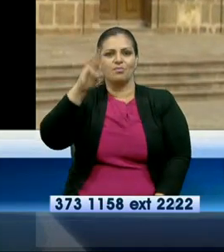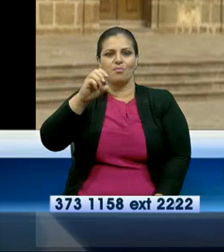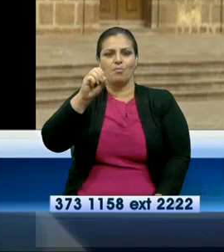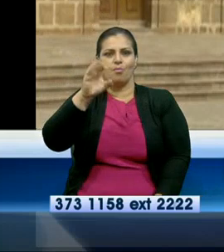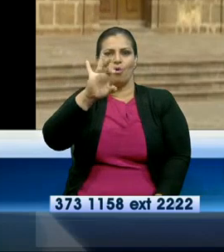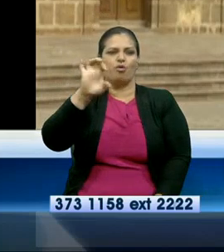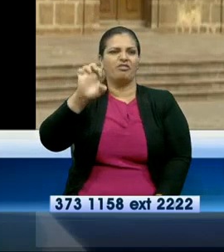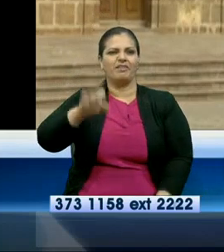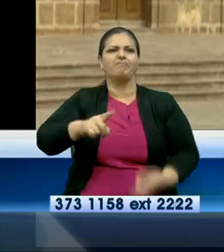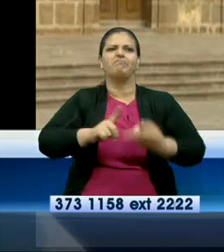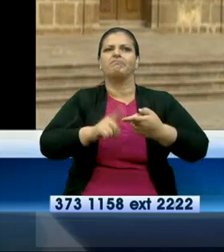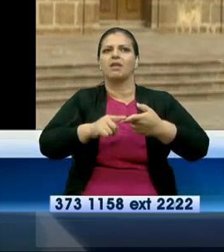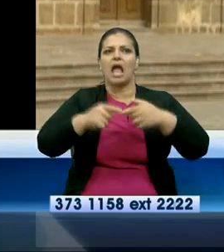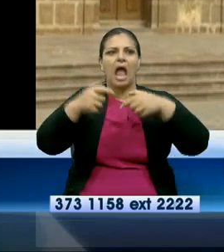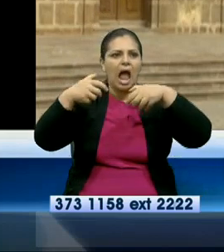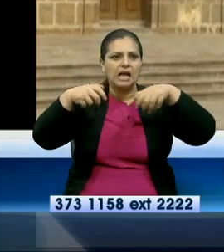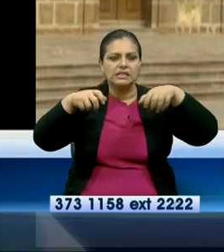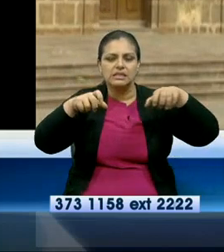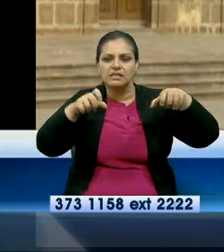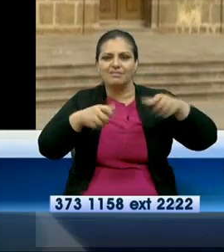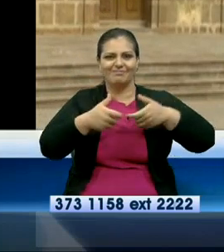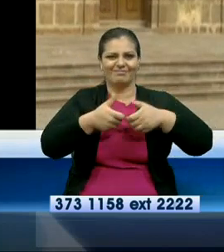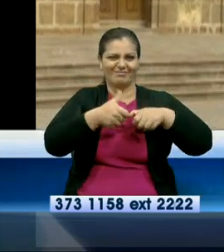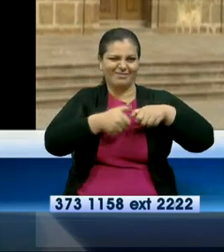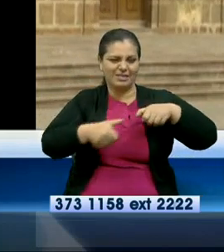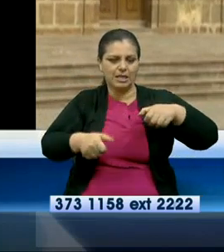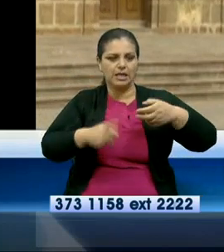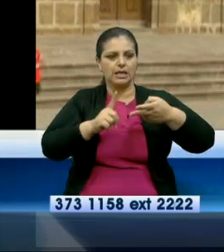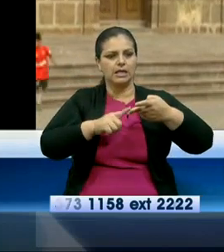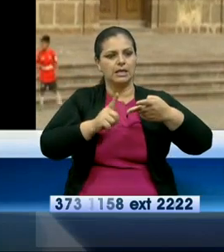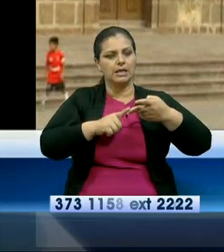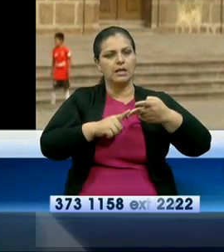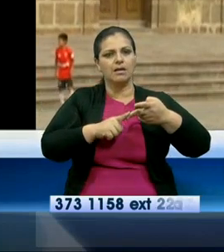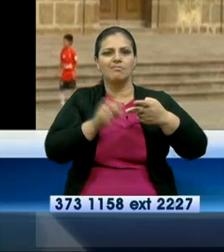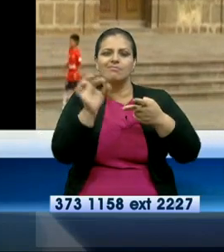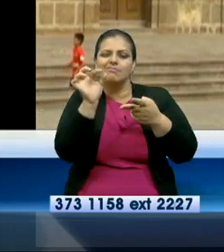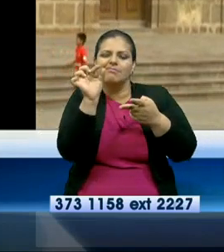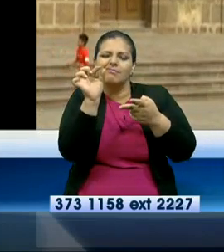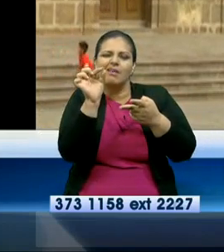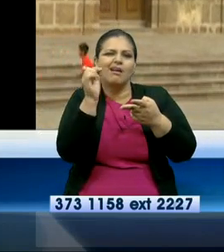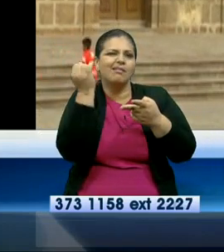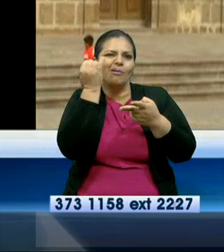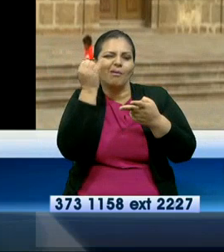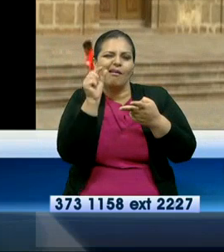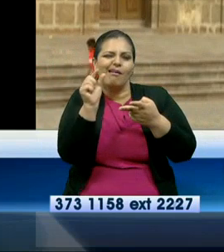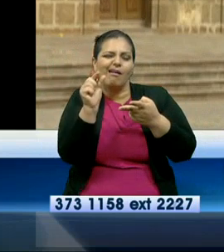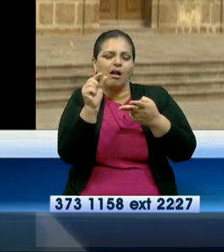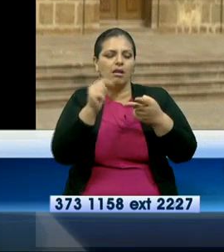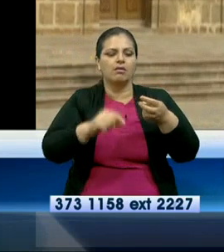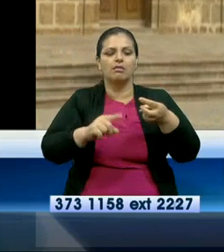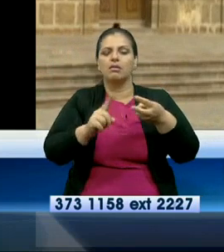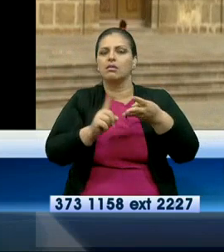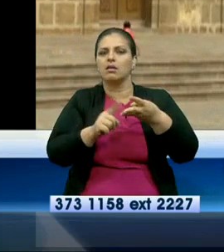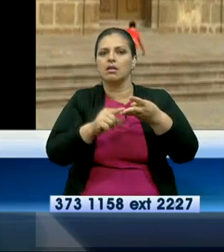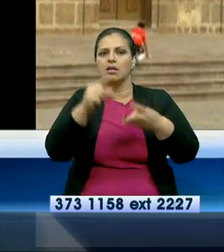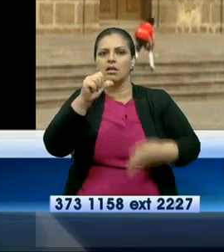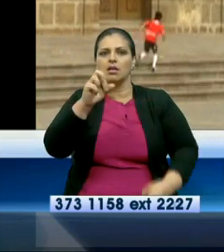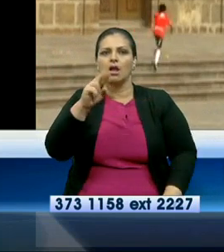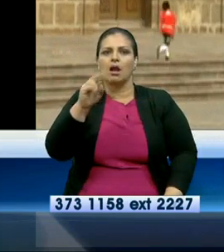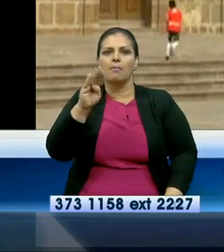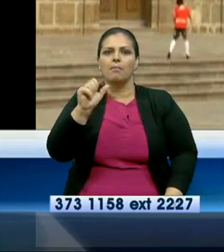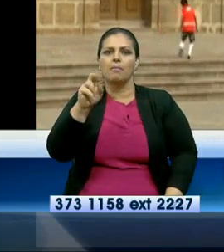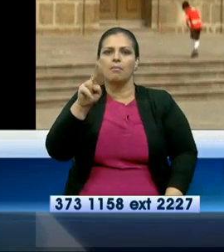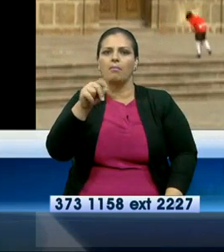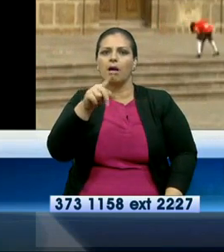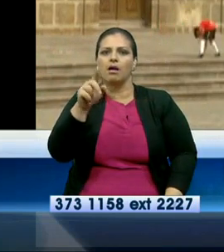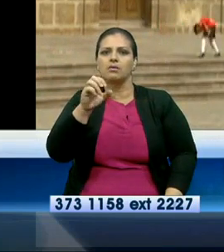garbanzo, esto es la arveja. Nosotros prácticamente este plato típico lo venimos conservando